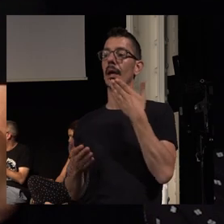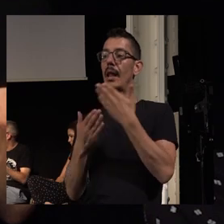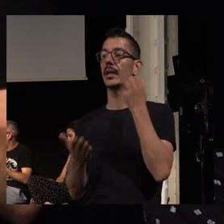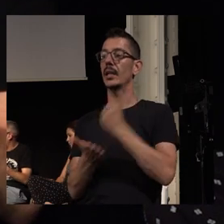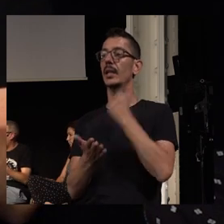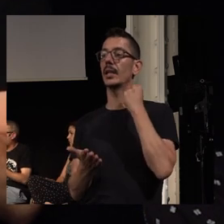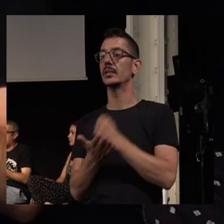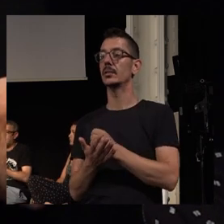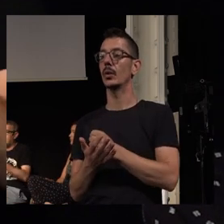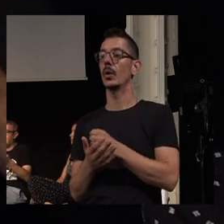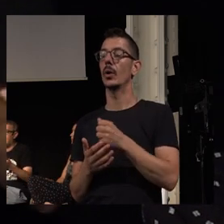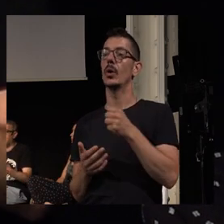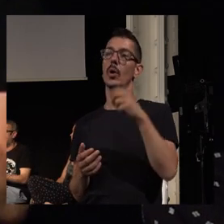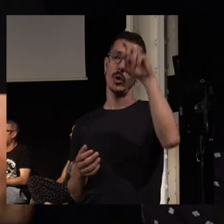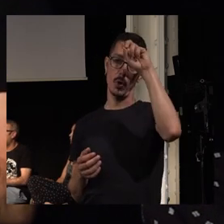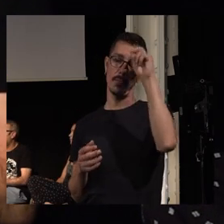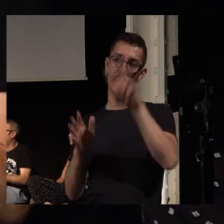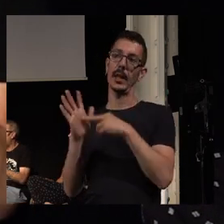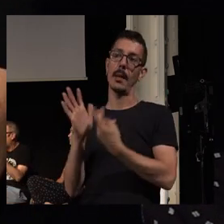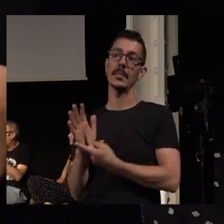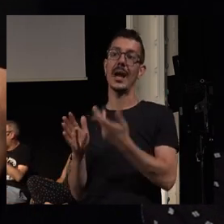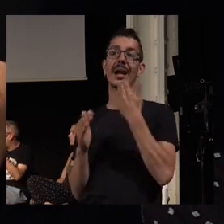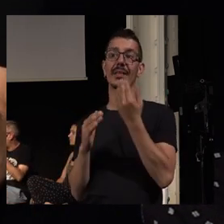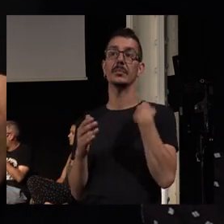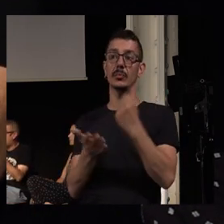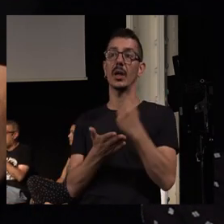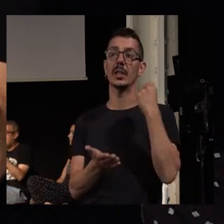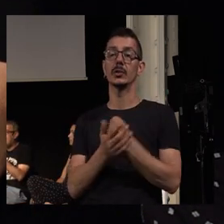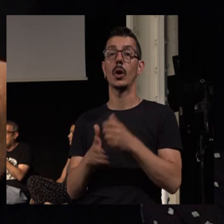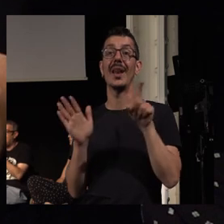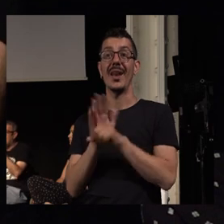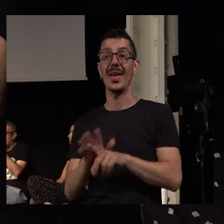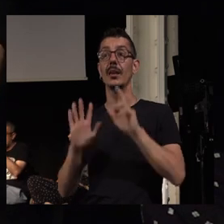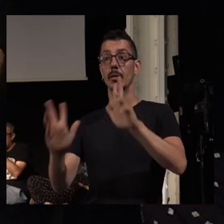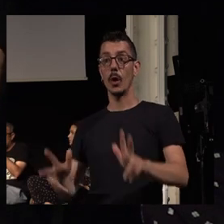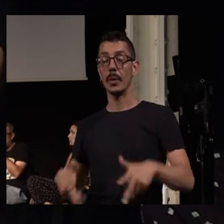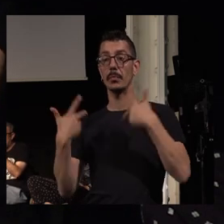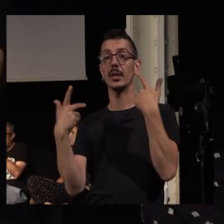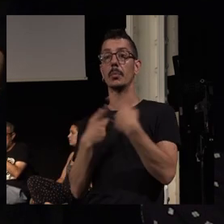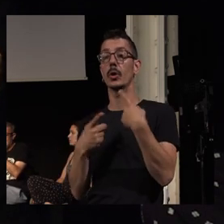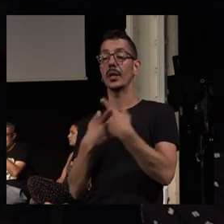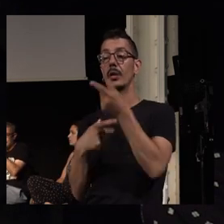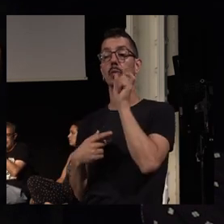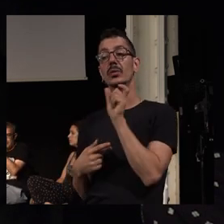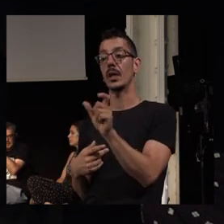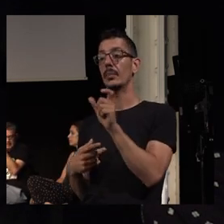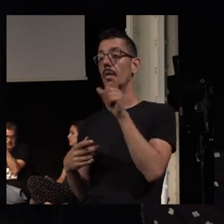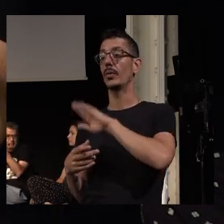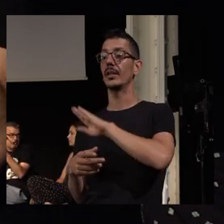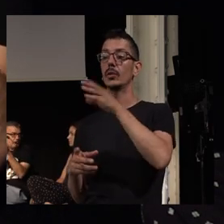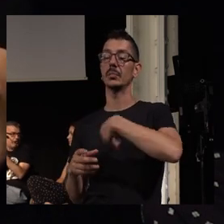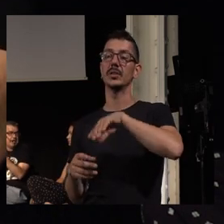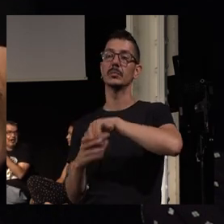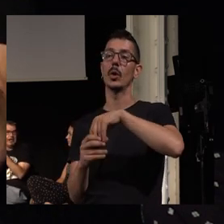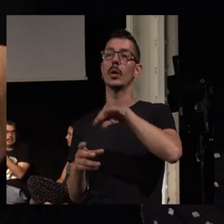registro cambiar el nombre a un niño de 13 años, ¿no? Y esto lo hace con la propia ley, porque la propia ley hay un término en esto del